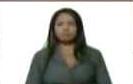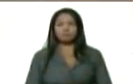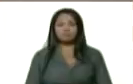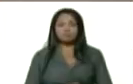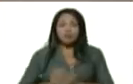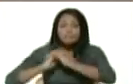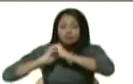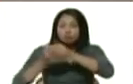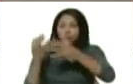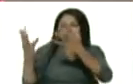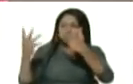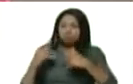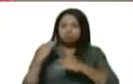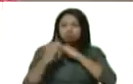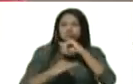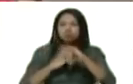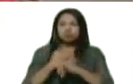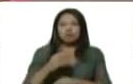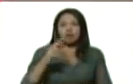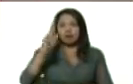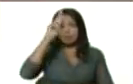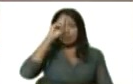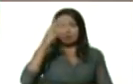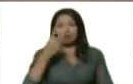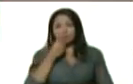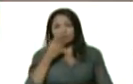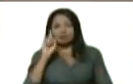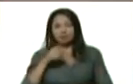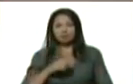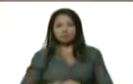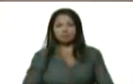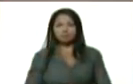Peloteros que vinieron importados de República Dominicana,